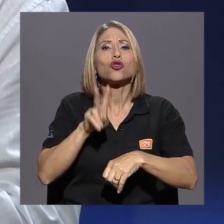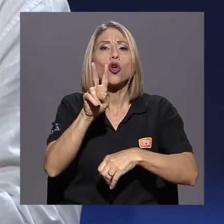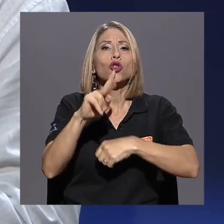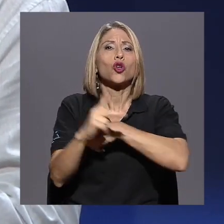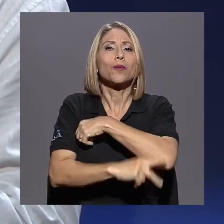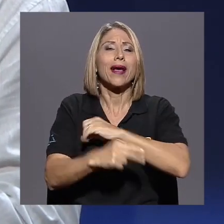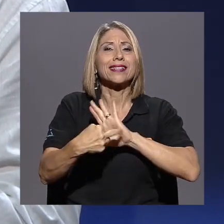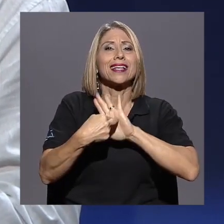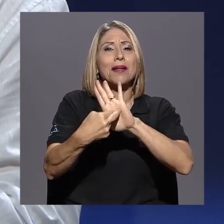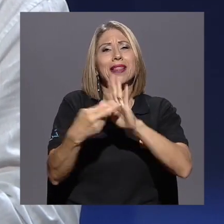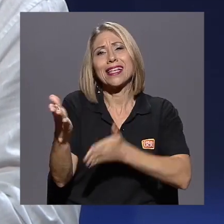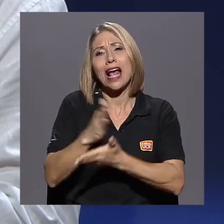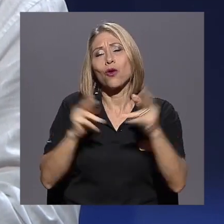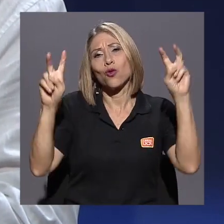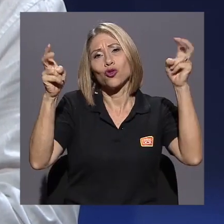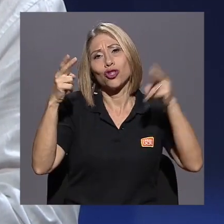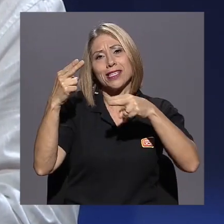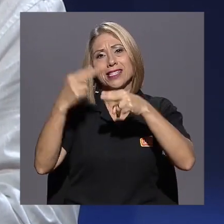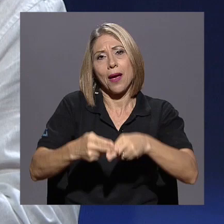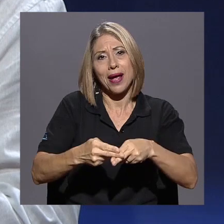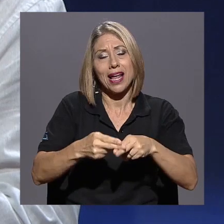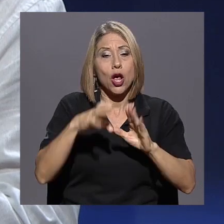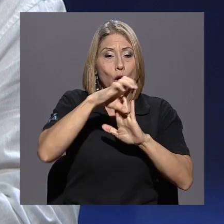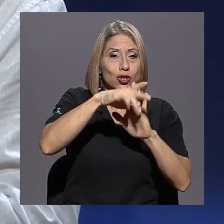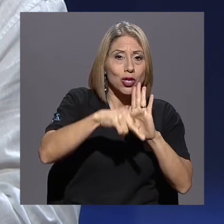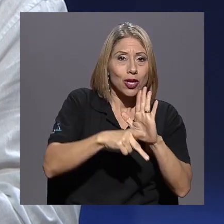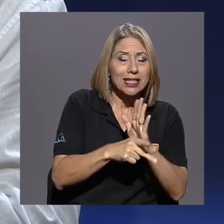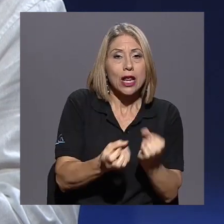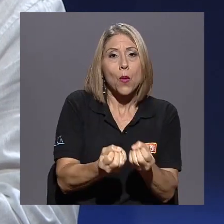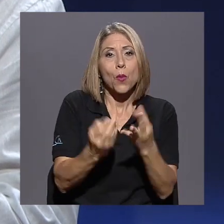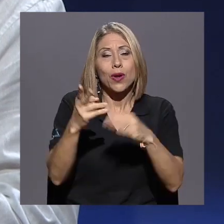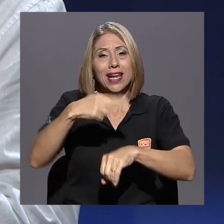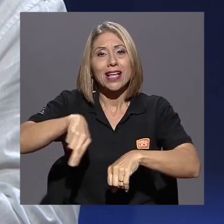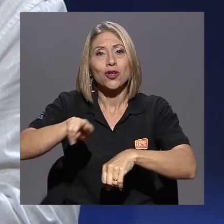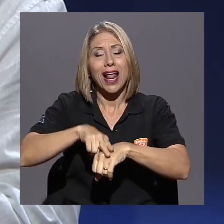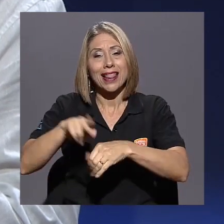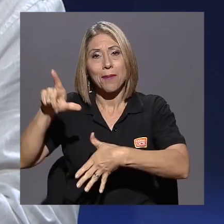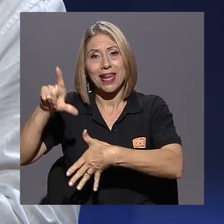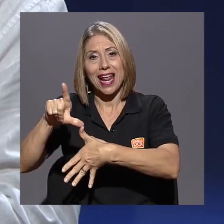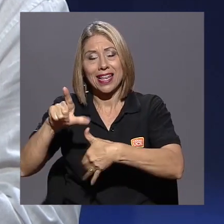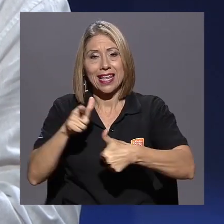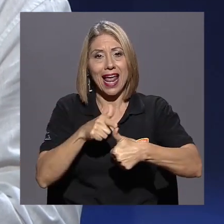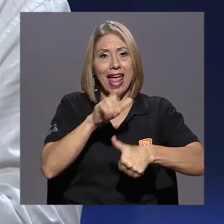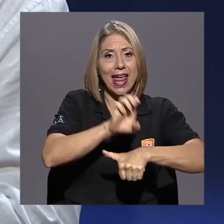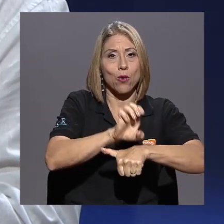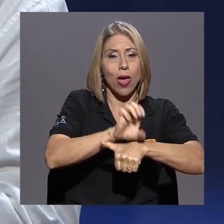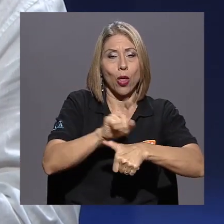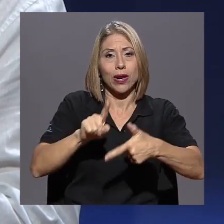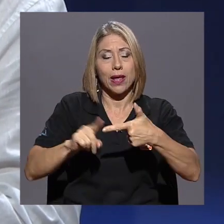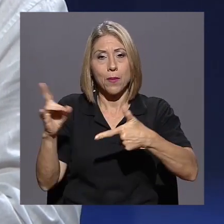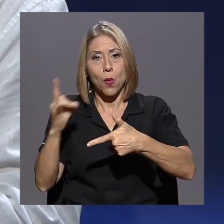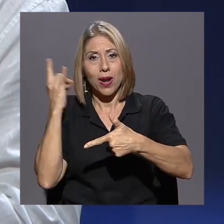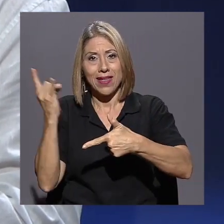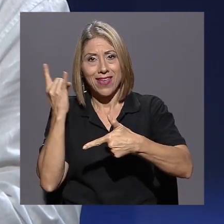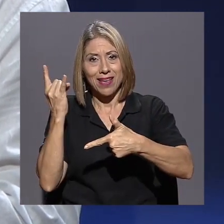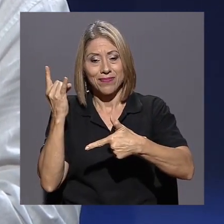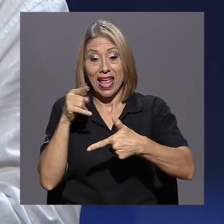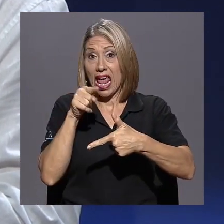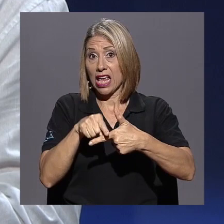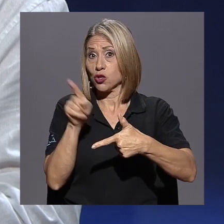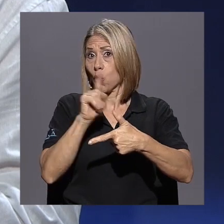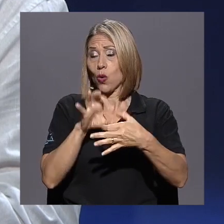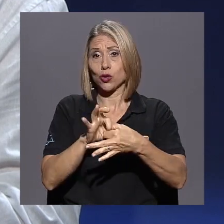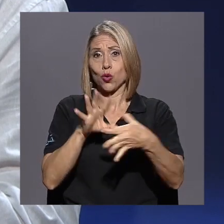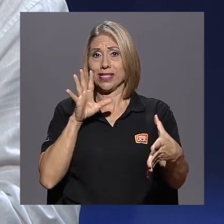el constitucionalismo plurinacional de américa latina son ecuador y bolivia y esto no es una coincidencia de la